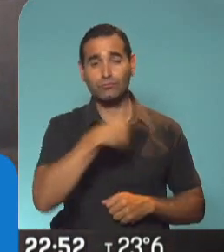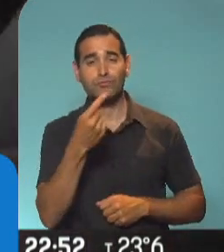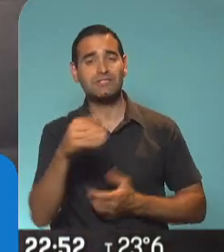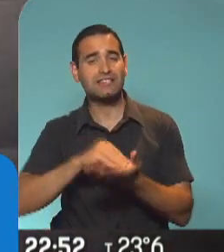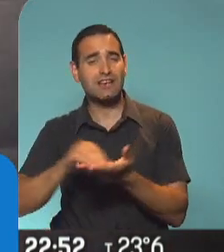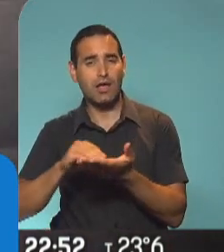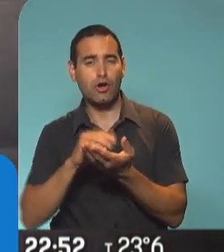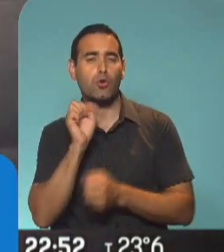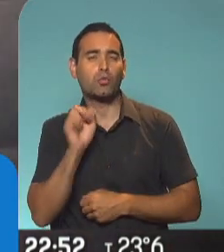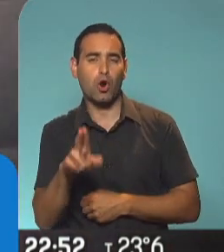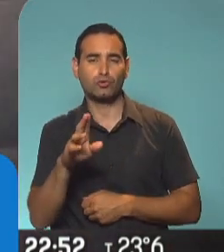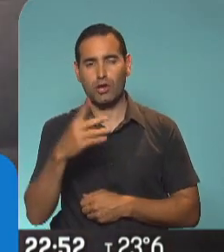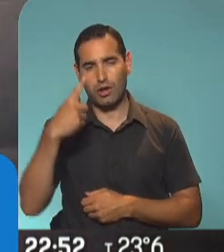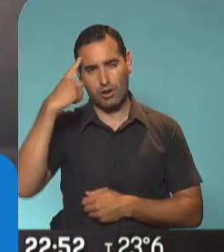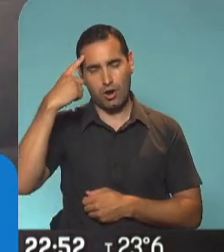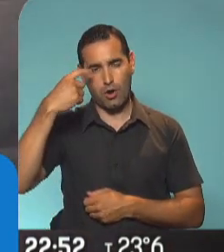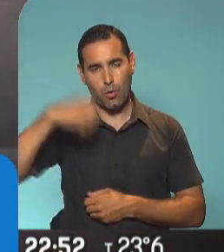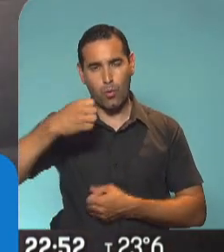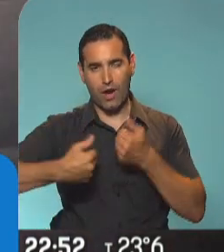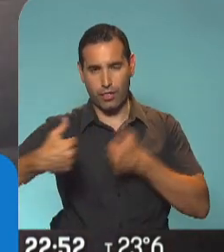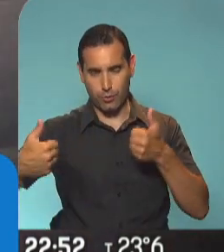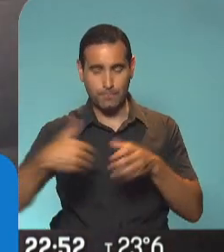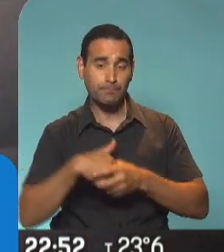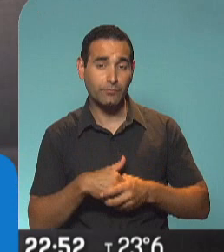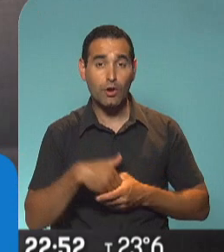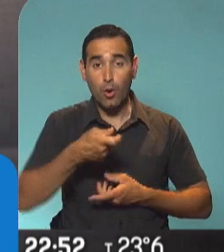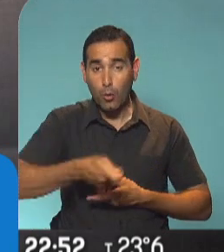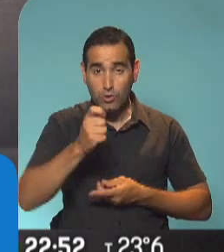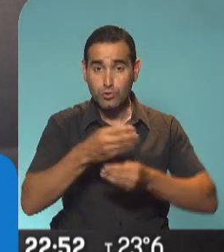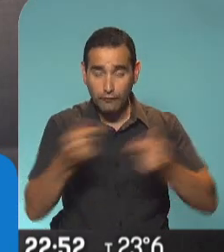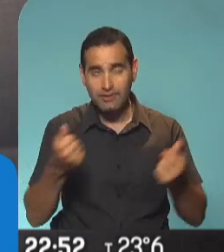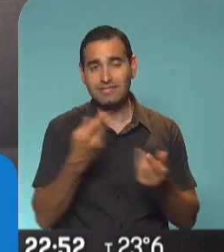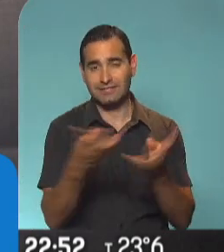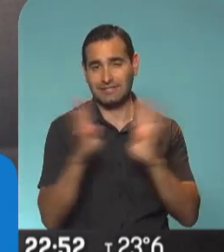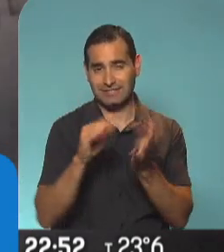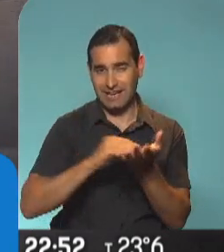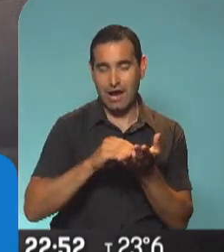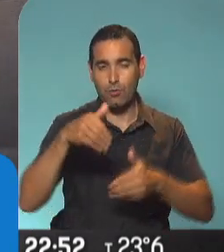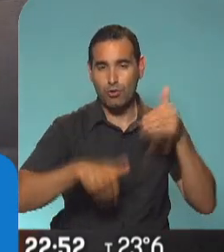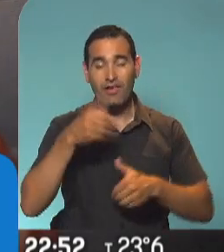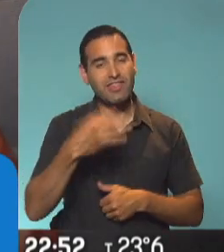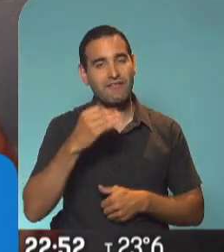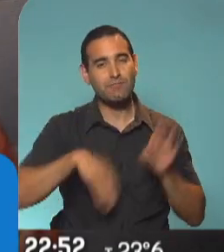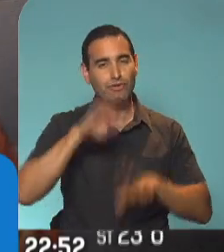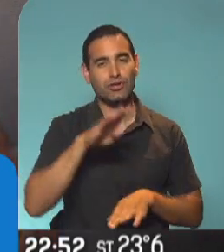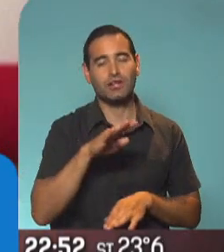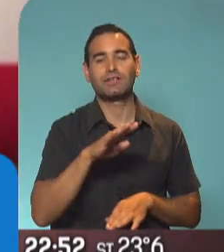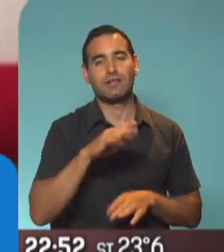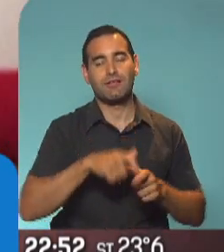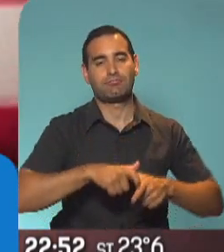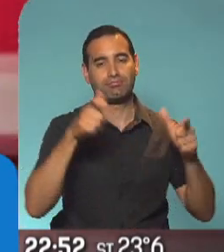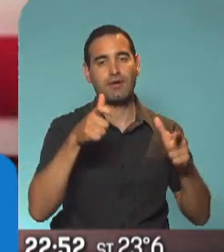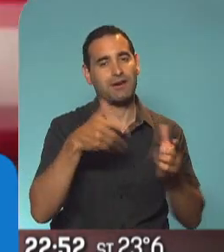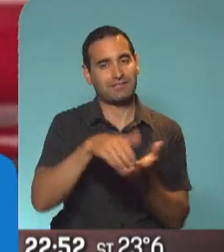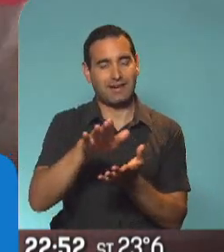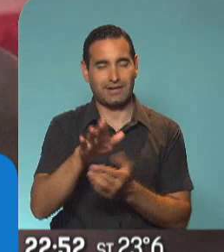cumplen el rol de jurado. Luego de sustanciarse el juicio, el Senado vota. Se requiere una mayoría de 2/3 para remover de su cargo